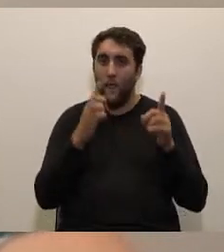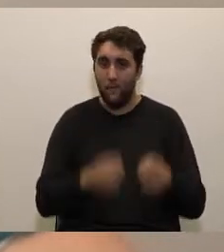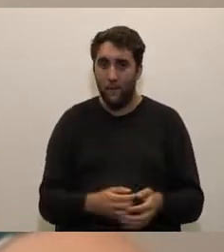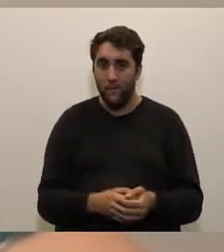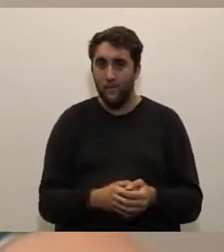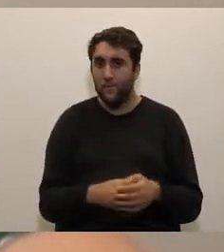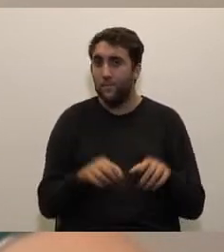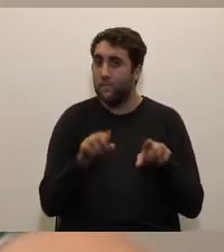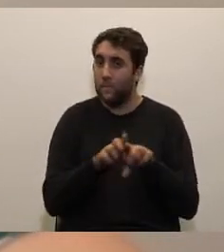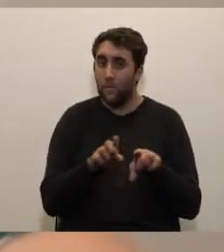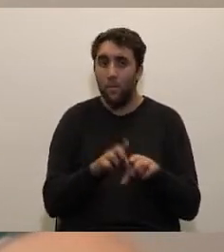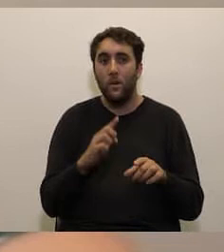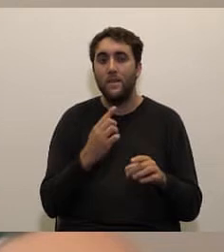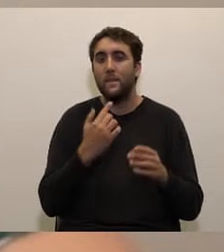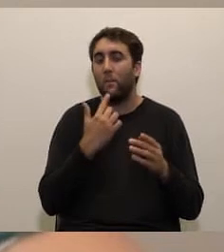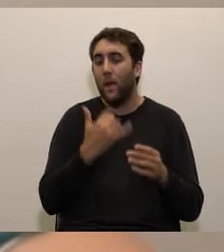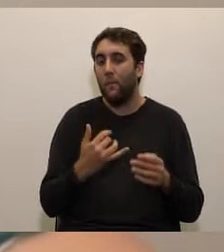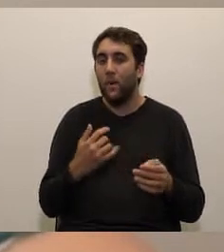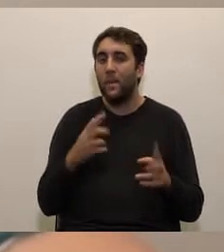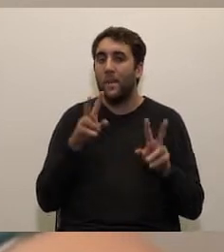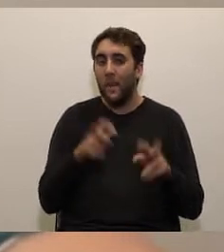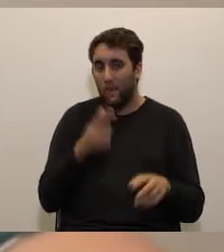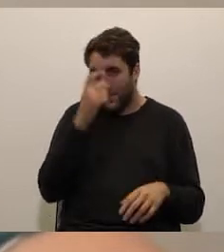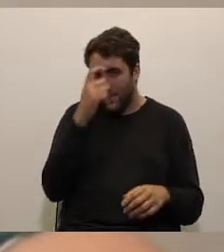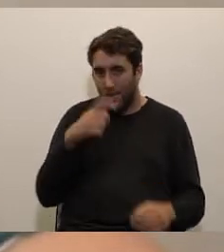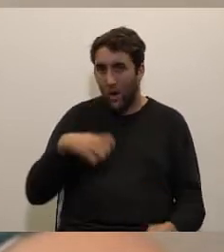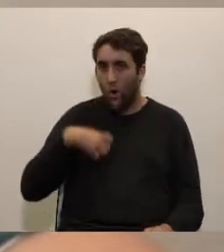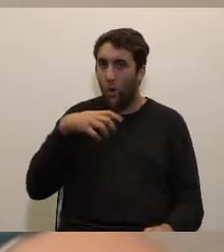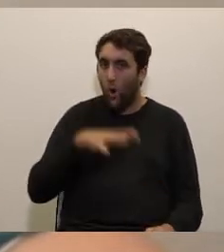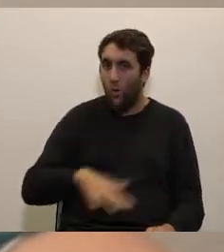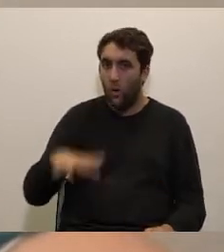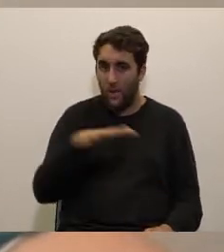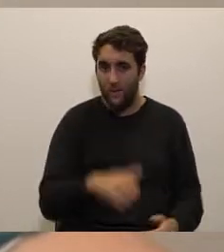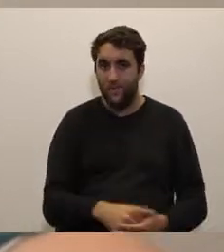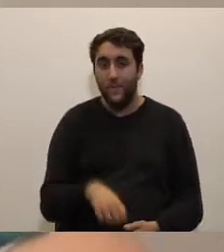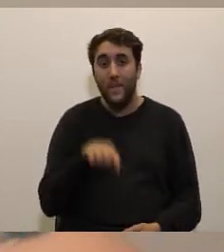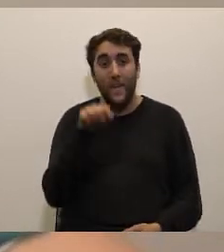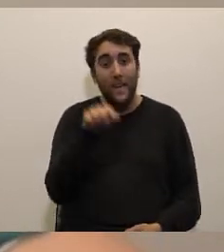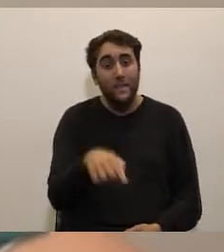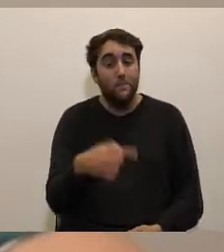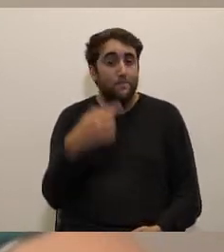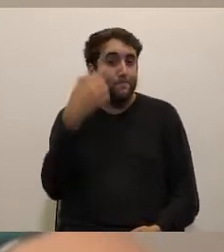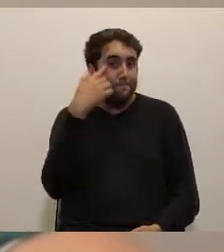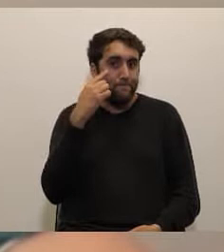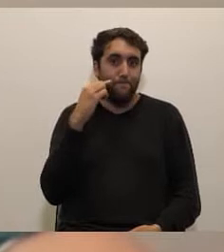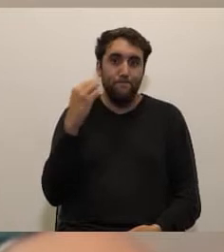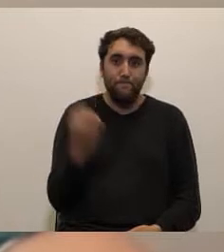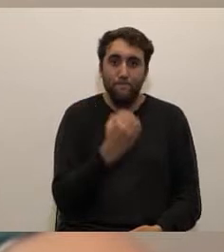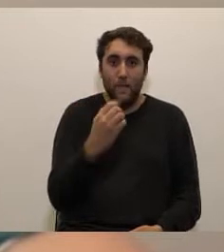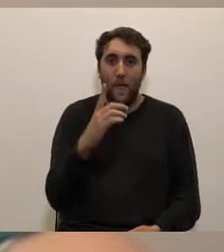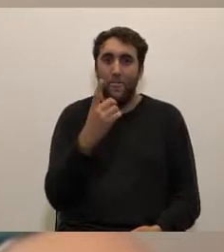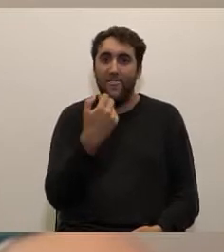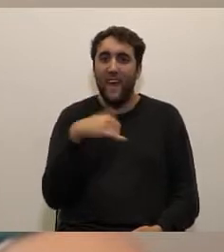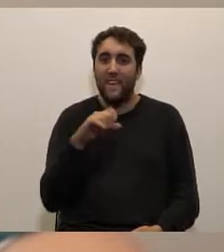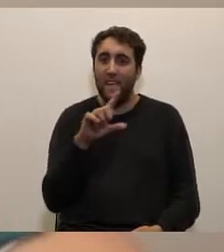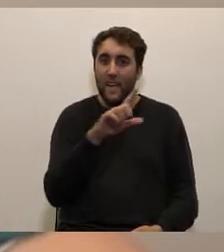bueno, en esto que es como ciencia comunitaria. Creo que ahí hay una pata que un poco Daniel hacía